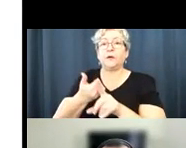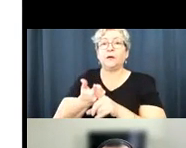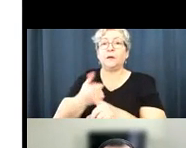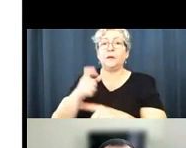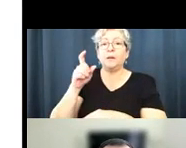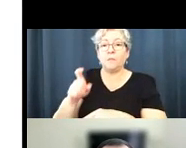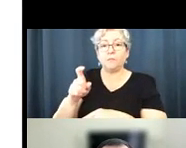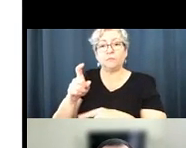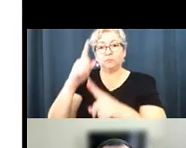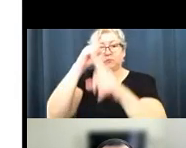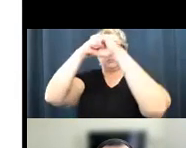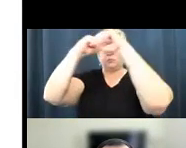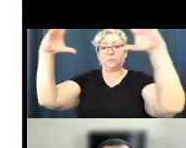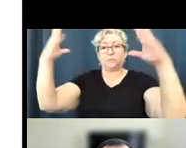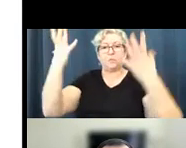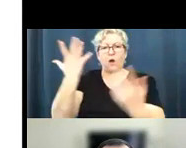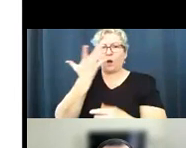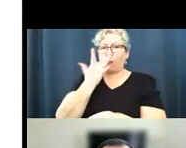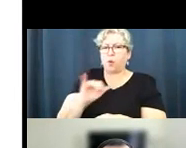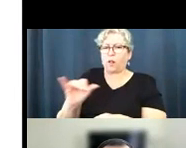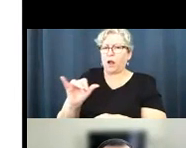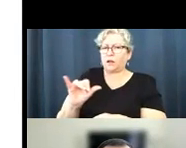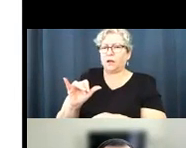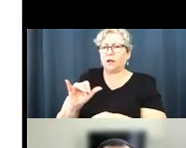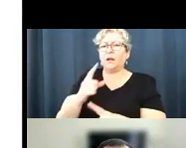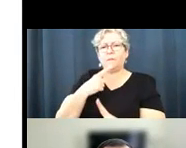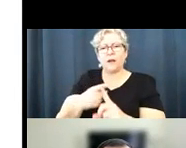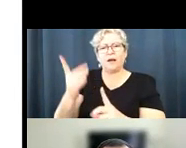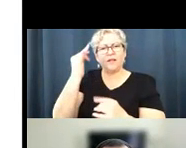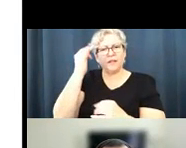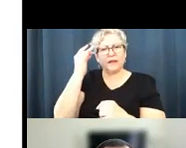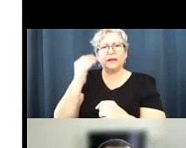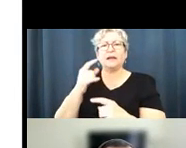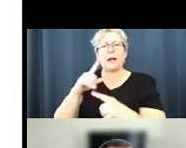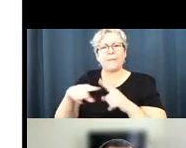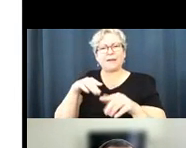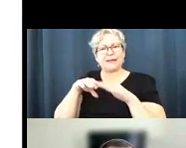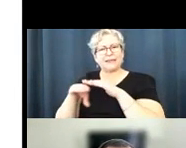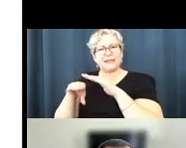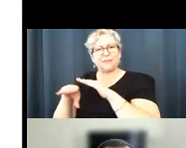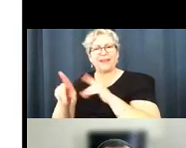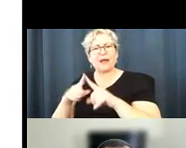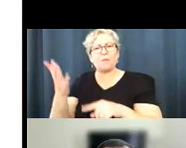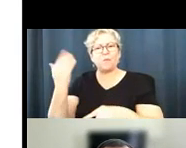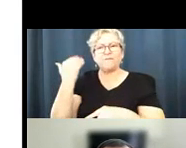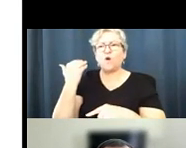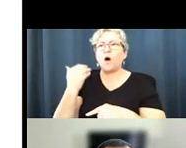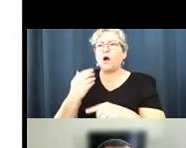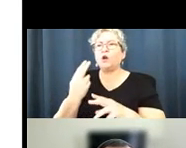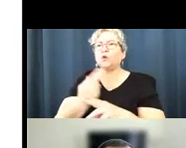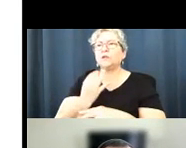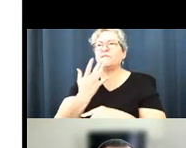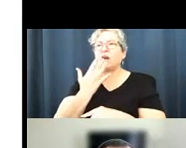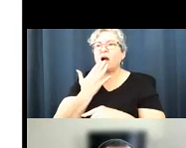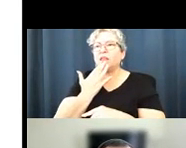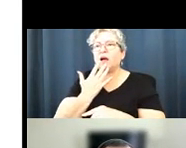diseñadores tienen la visión de cómo va a lucir todo, pero ese diseñador también tiene que estar especificando en la accesibilidad. El uso,